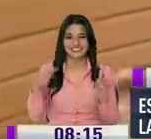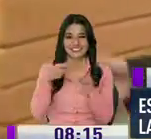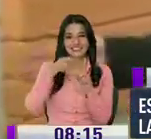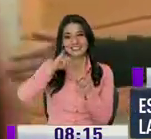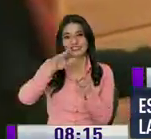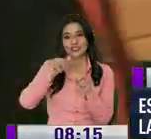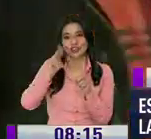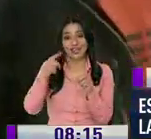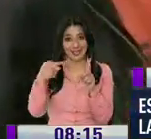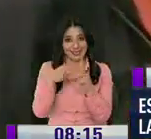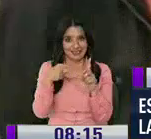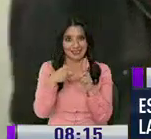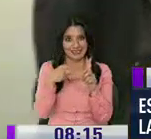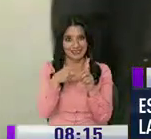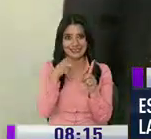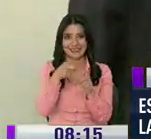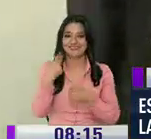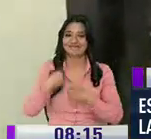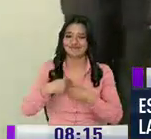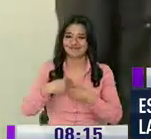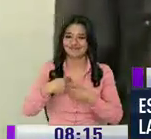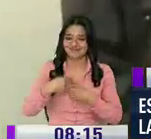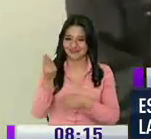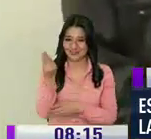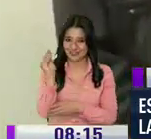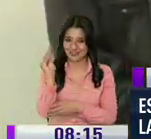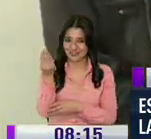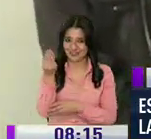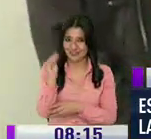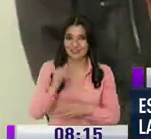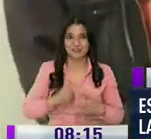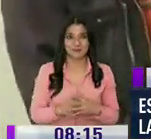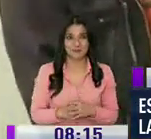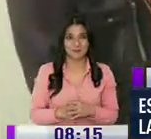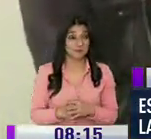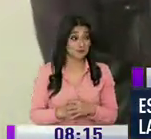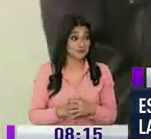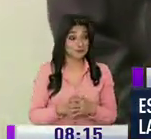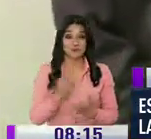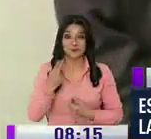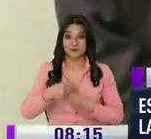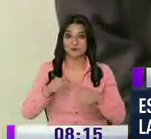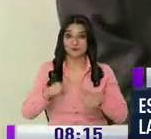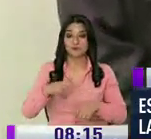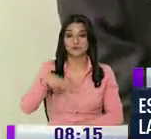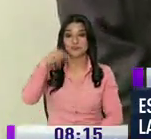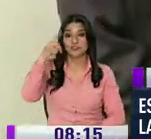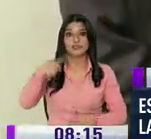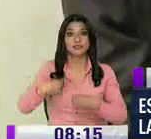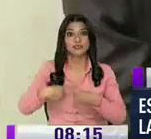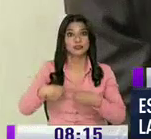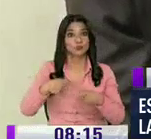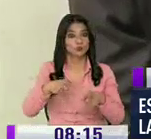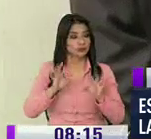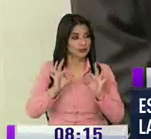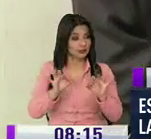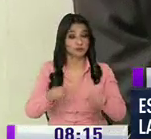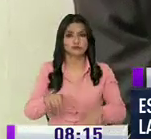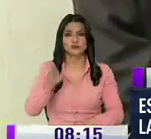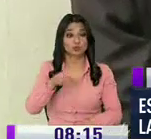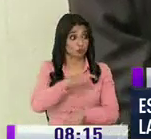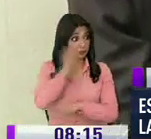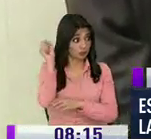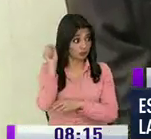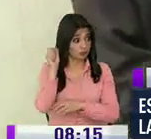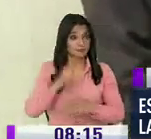de los participantes que bueno, va a participar esta vez aquí en el norte de la capital. Has estado ya en el sur, has ganado también,